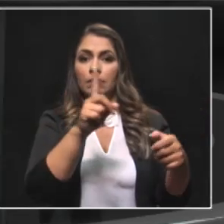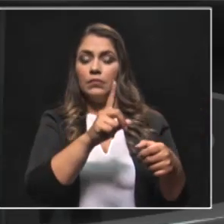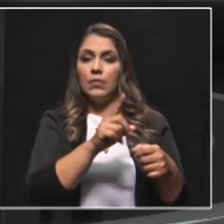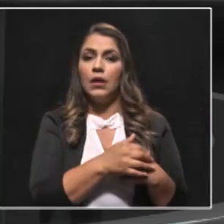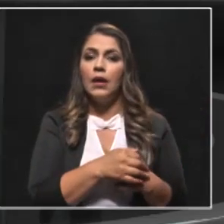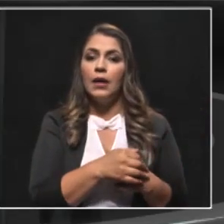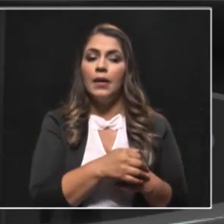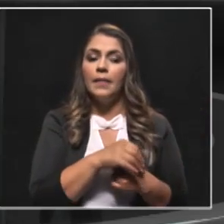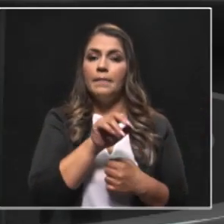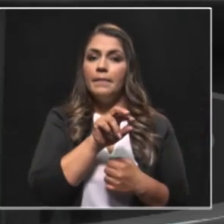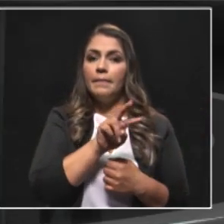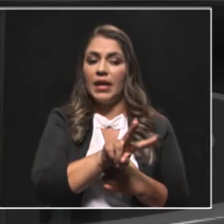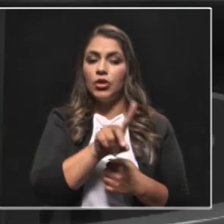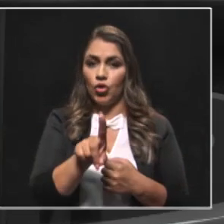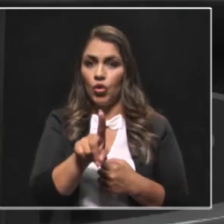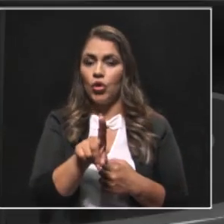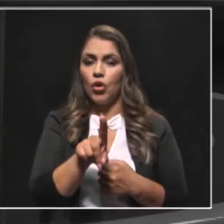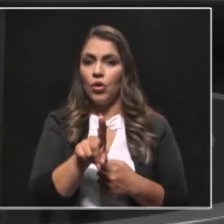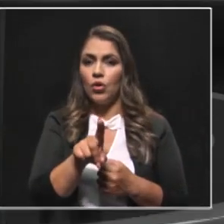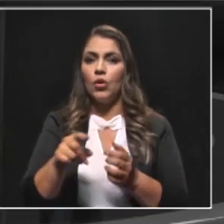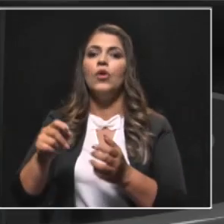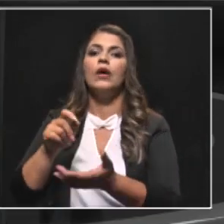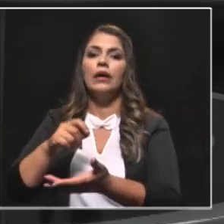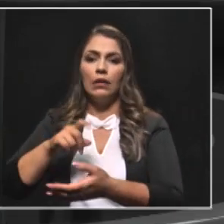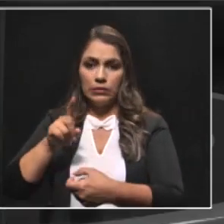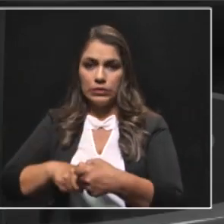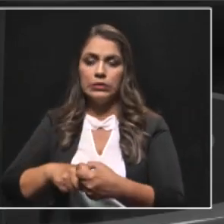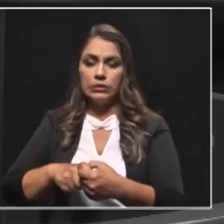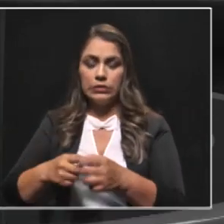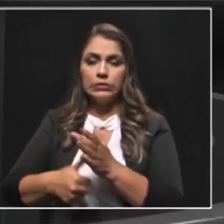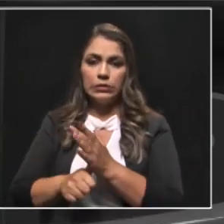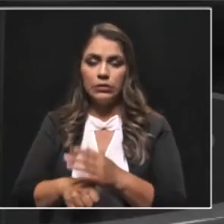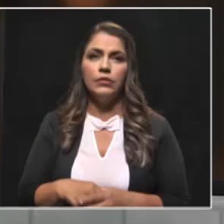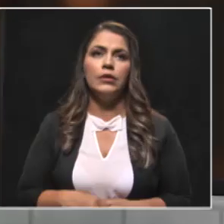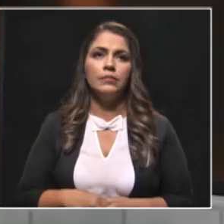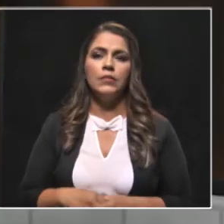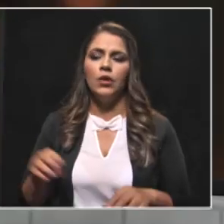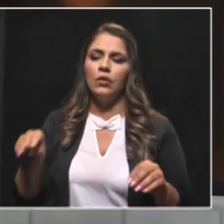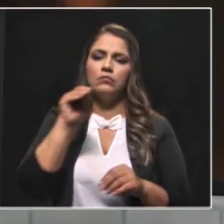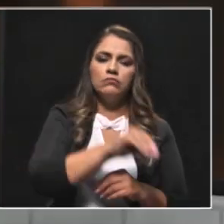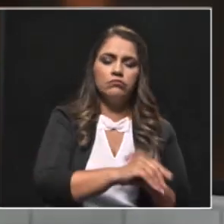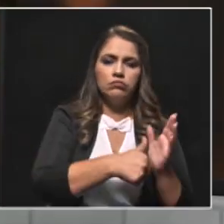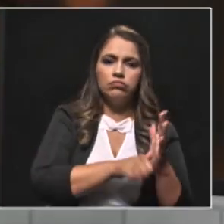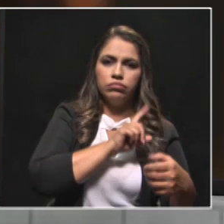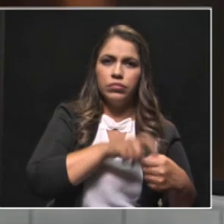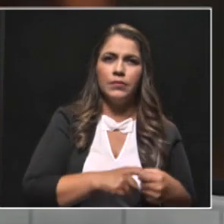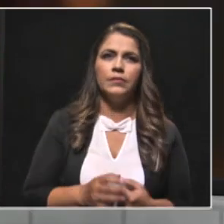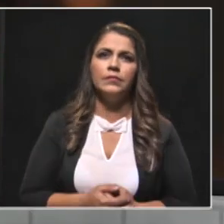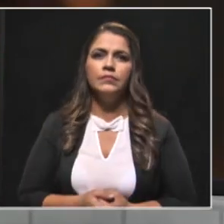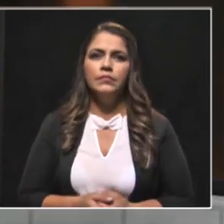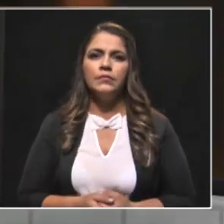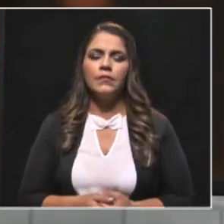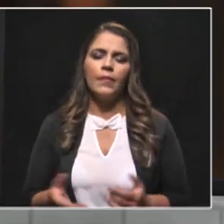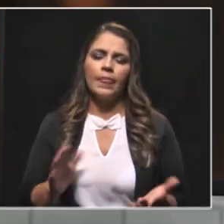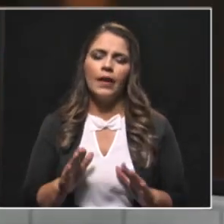cada 1.000 mueven la cédula, se inscriben de alguna manera. Okay. Cambia puesto de votación o se inscribe para ser incluido en el censo electoral